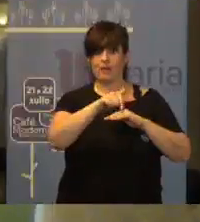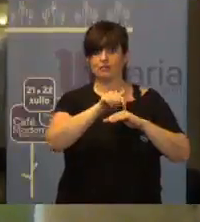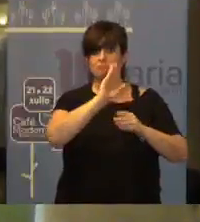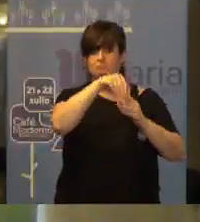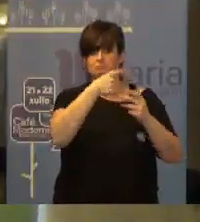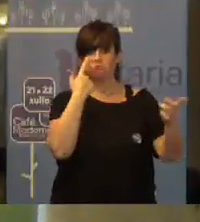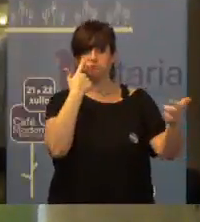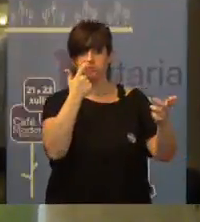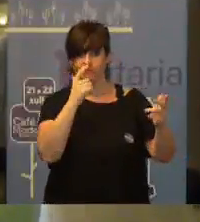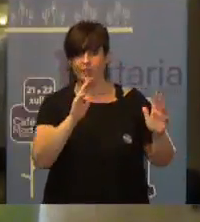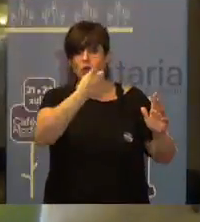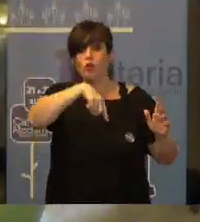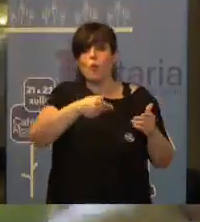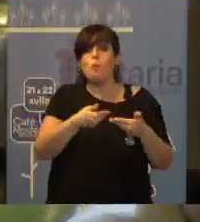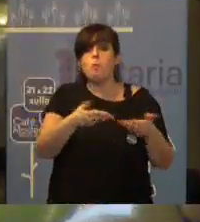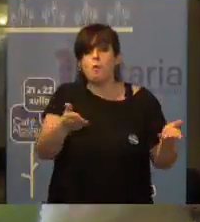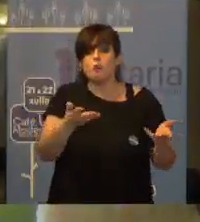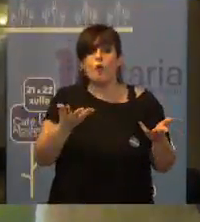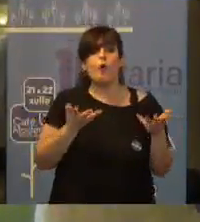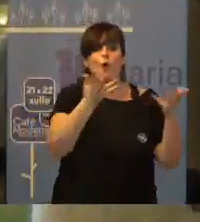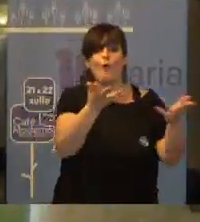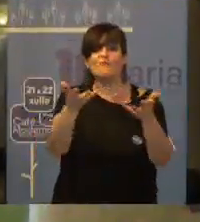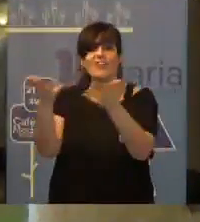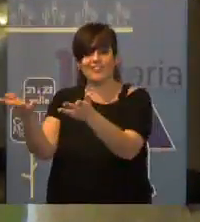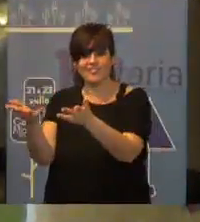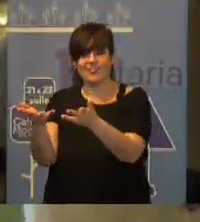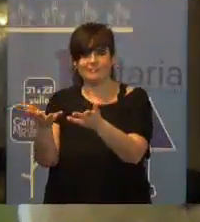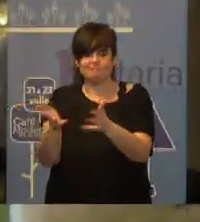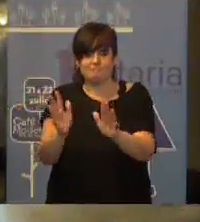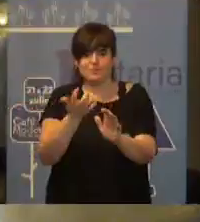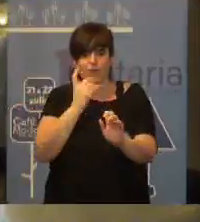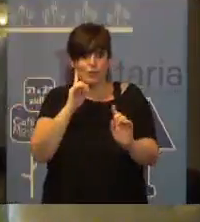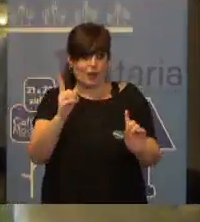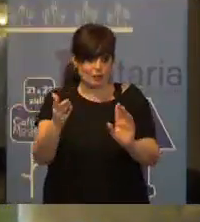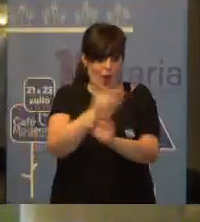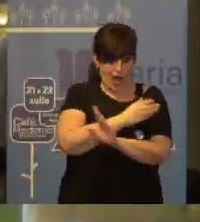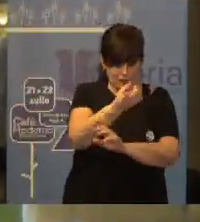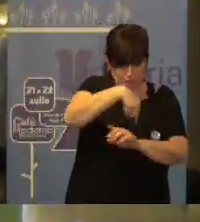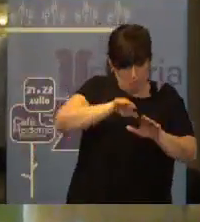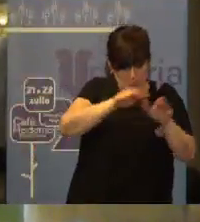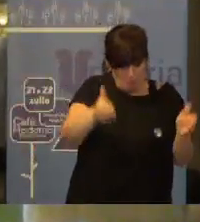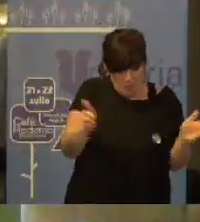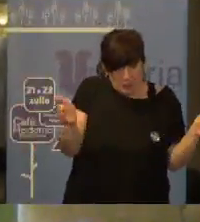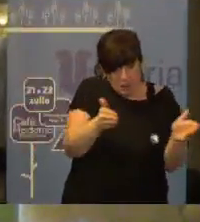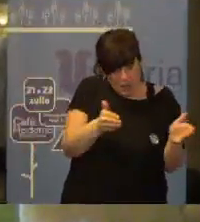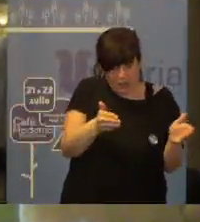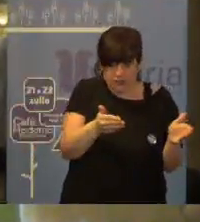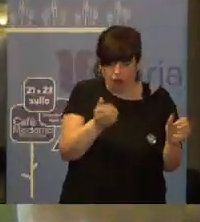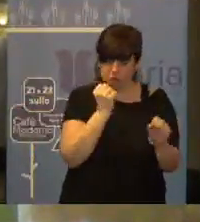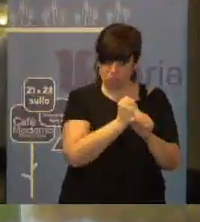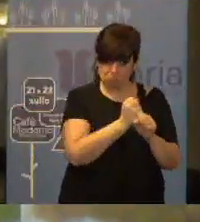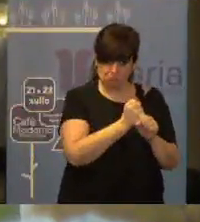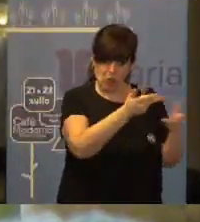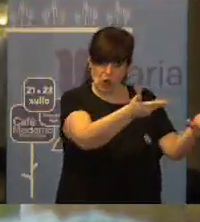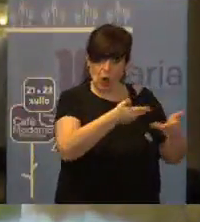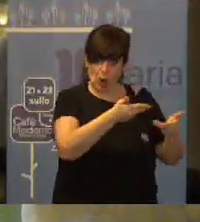creáramos pronto unha oferta e en lugar de las mesas pequeñitas que nos ofrecen algúns compañeiros moi